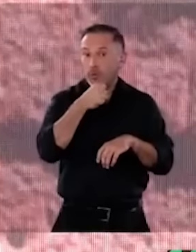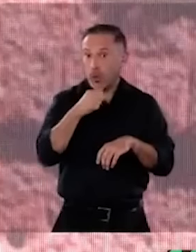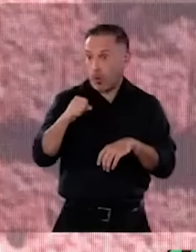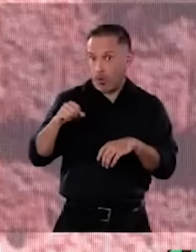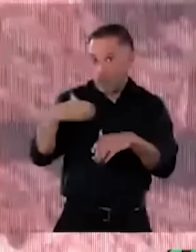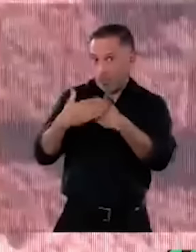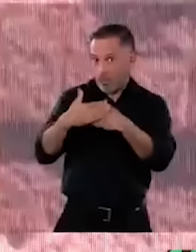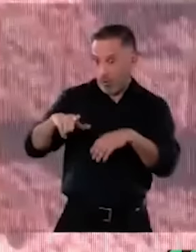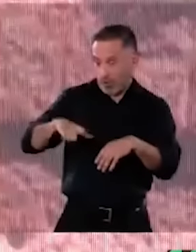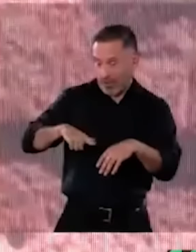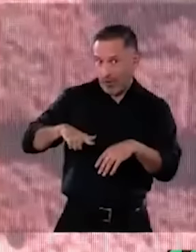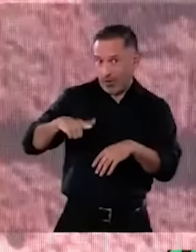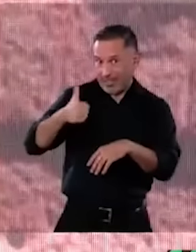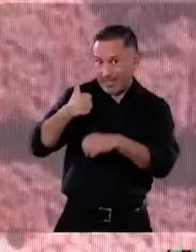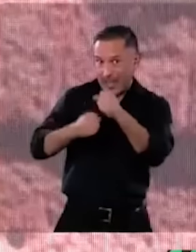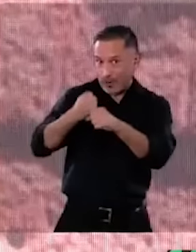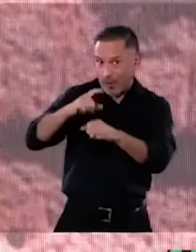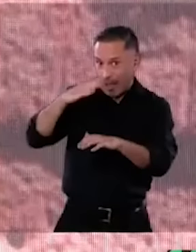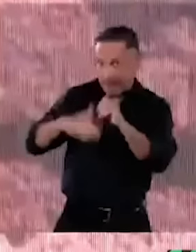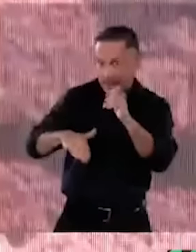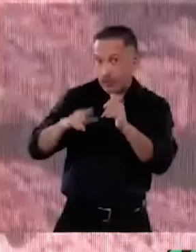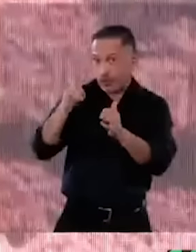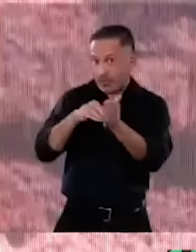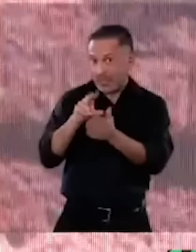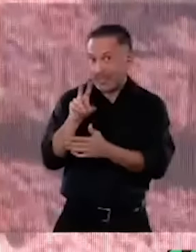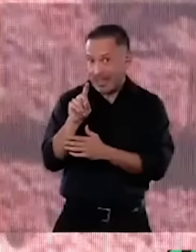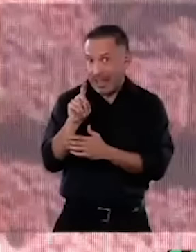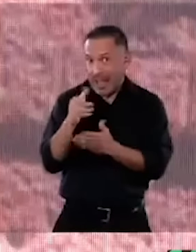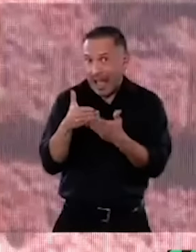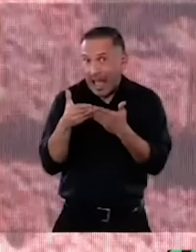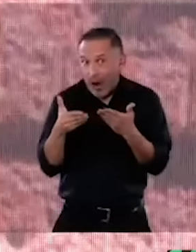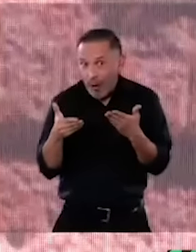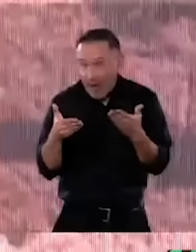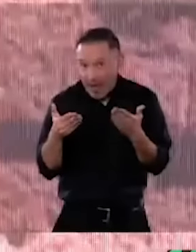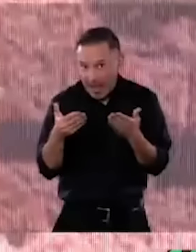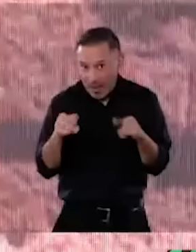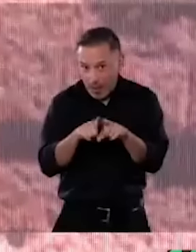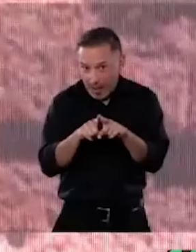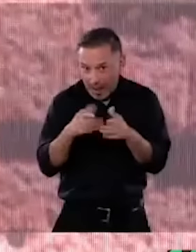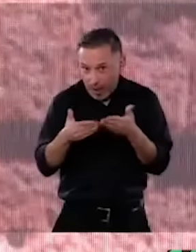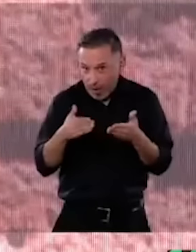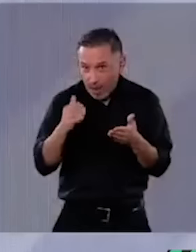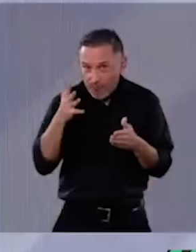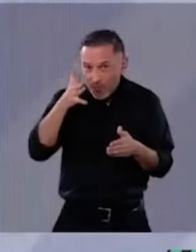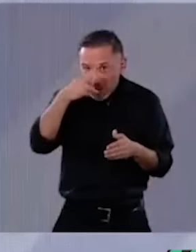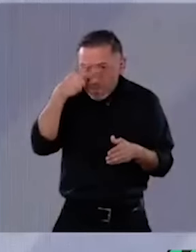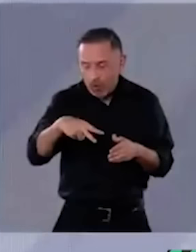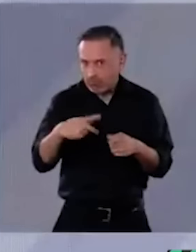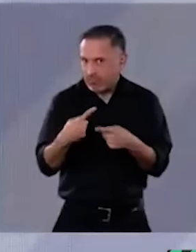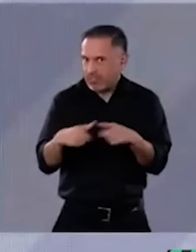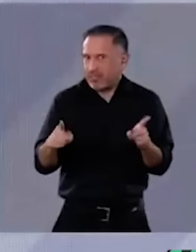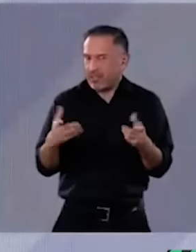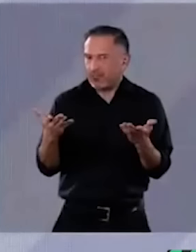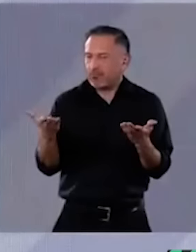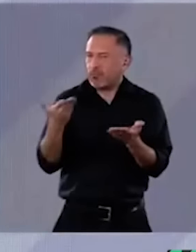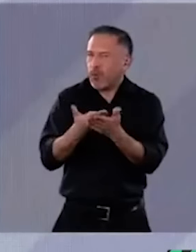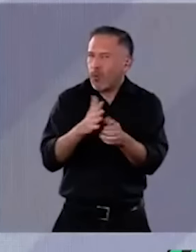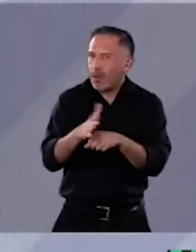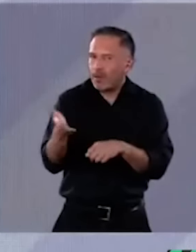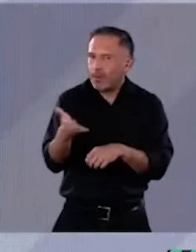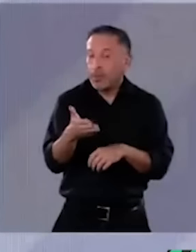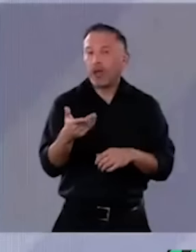2030, vamos a tener un país muy distinto al que somos ahora. ¿Alguien quiere iniciar? Adelante, Jorge. Por eso soy el candidato que ha hablado de la